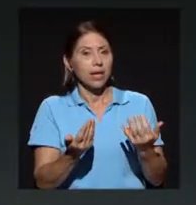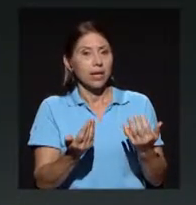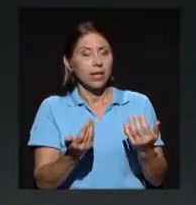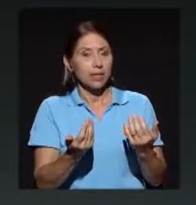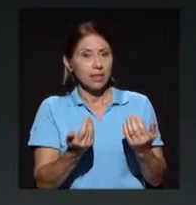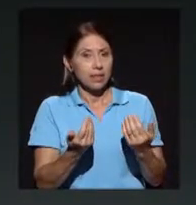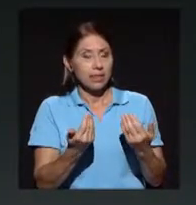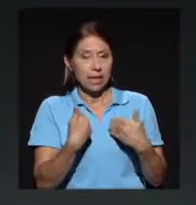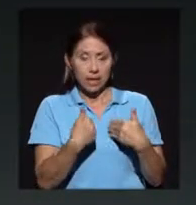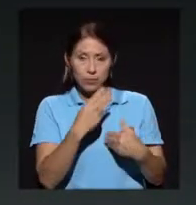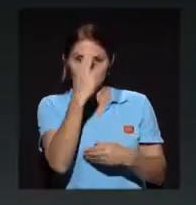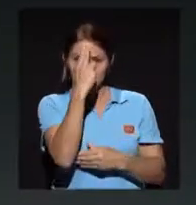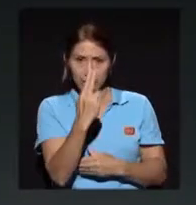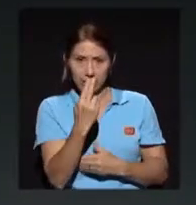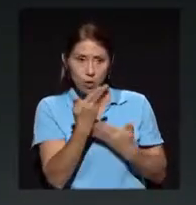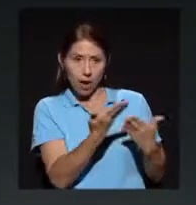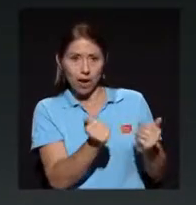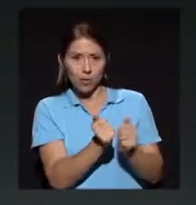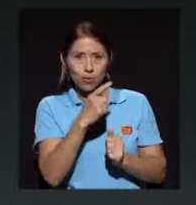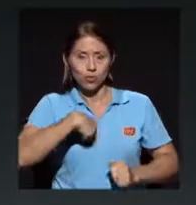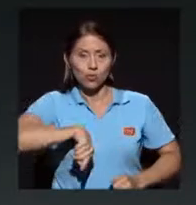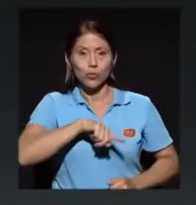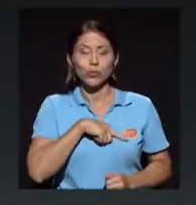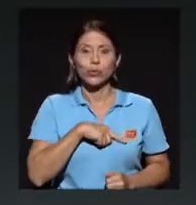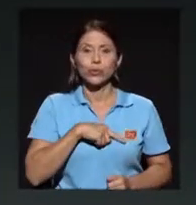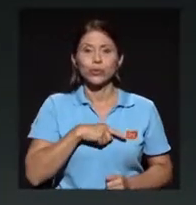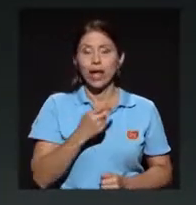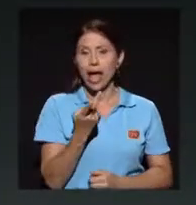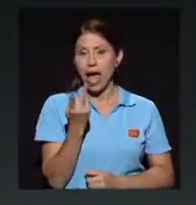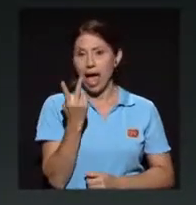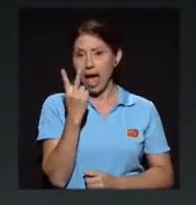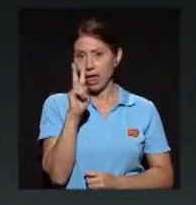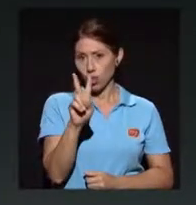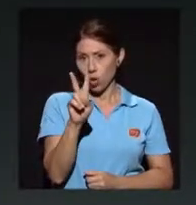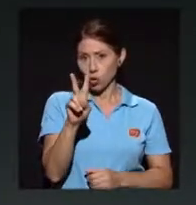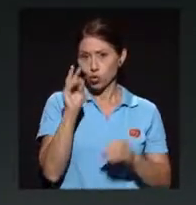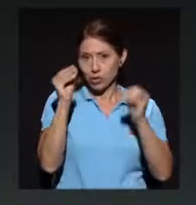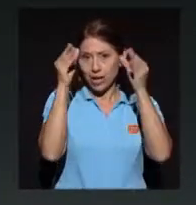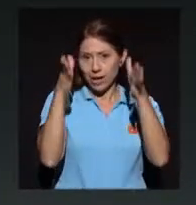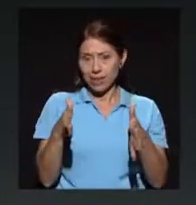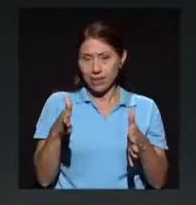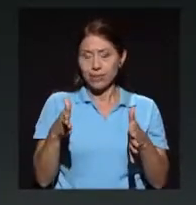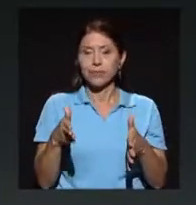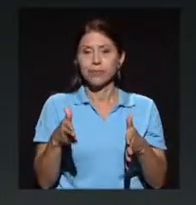el privilegio de tener con nosotros a dos académicos